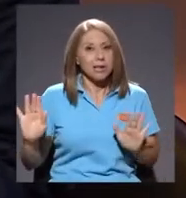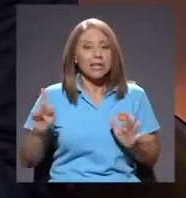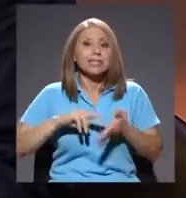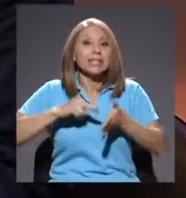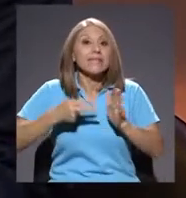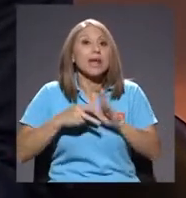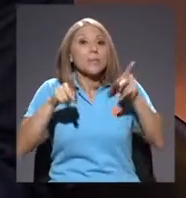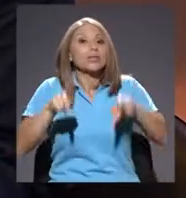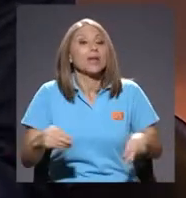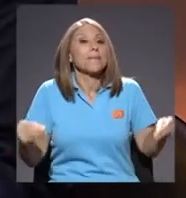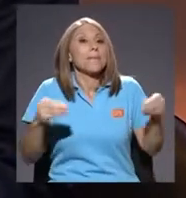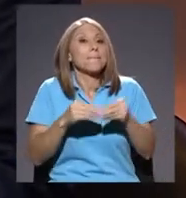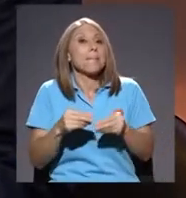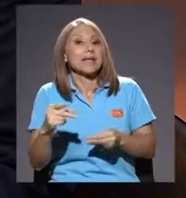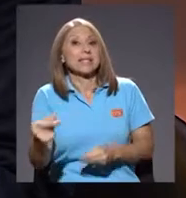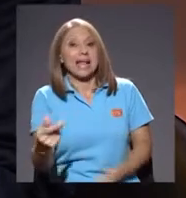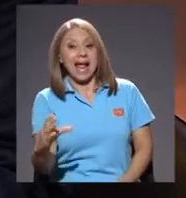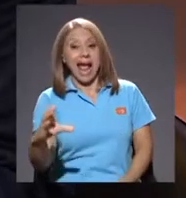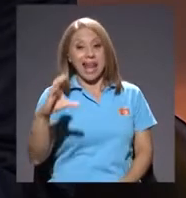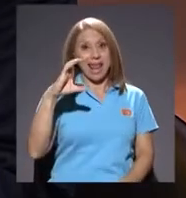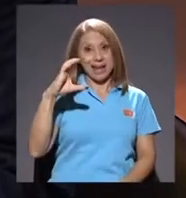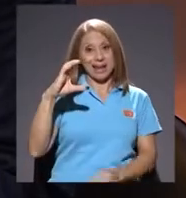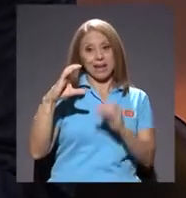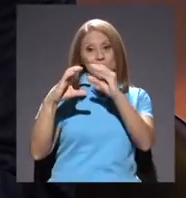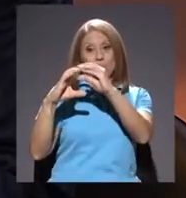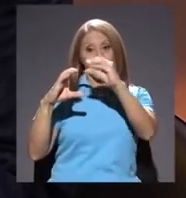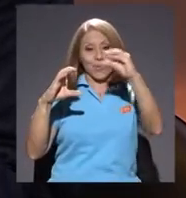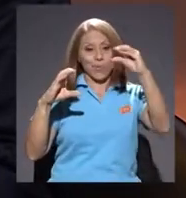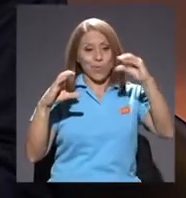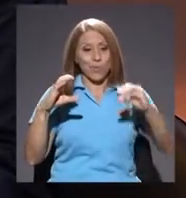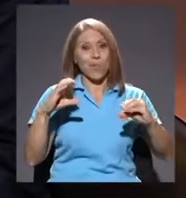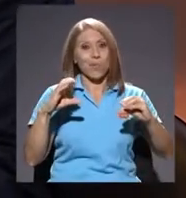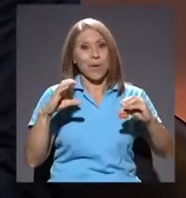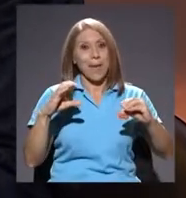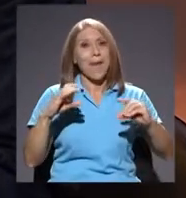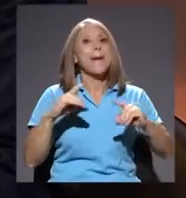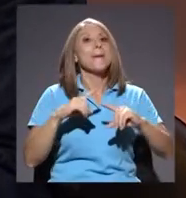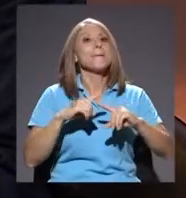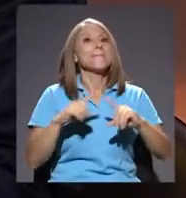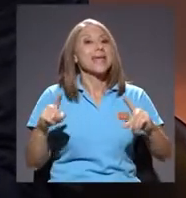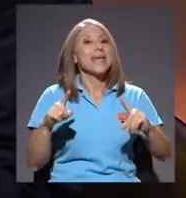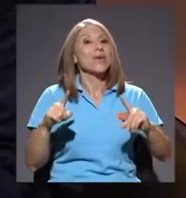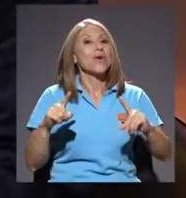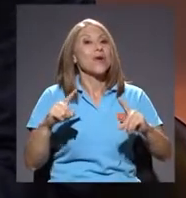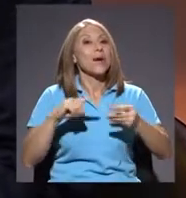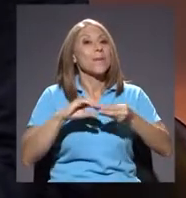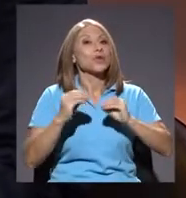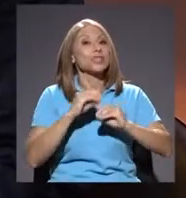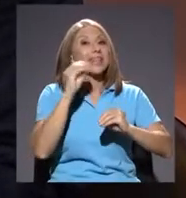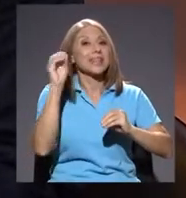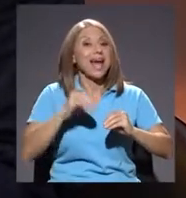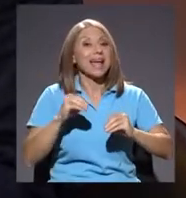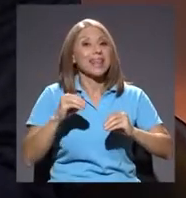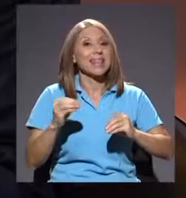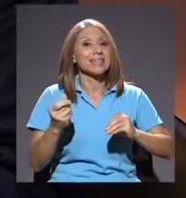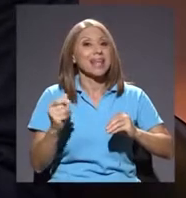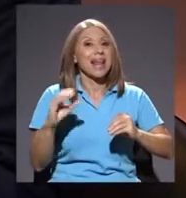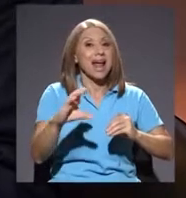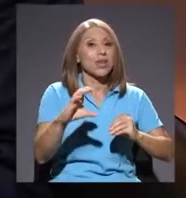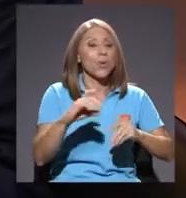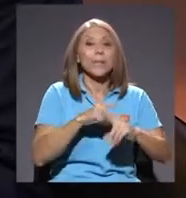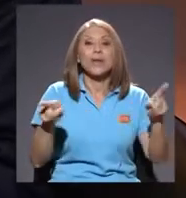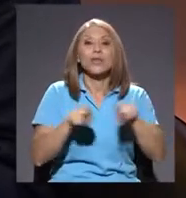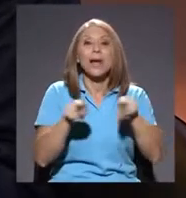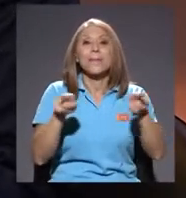porque es un porcentaje del salario pero adicionalmente la pensión tiene un tope o sea no va a seguir creciendo sino hasta cierto nivel